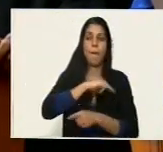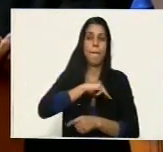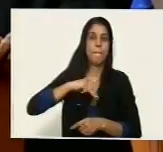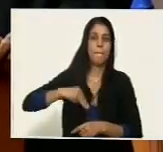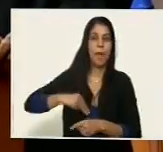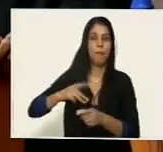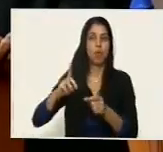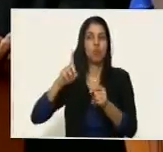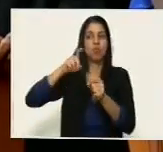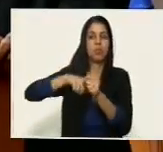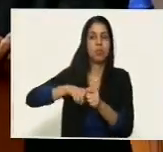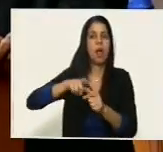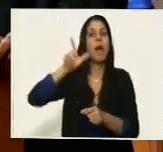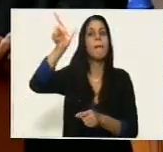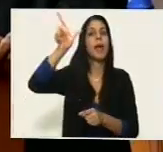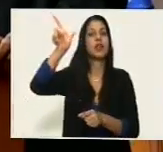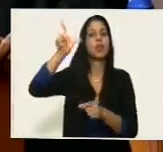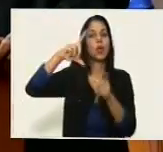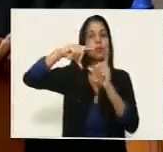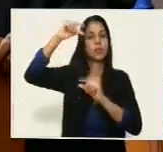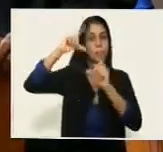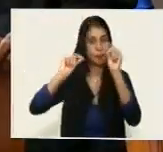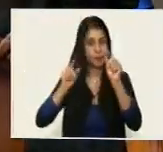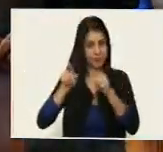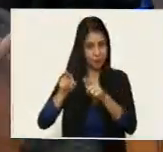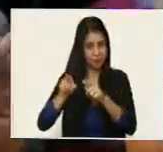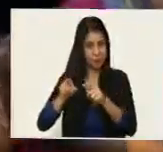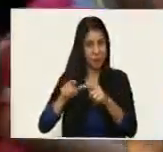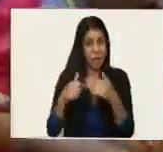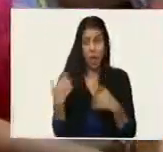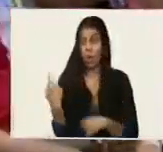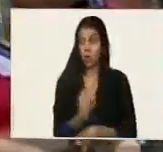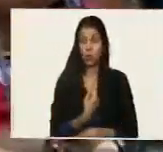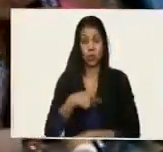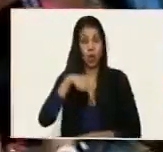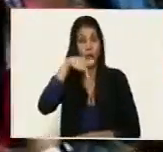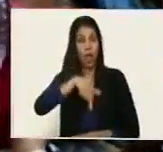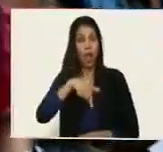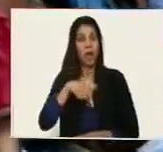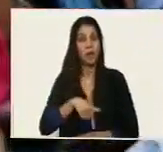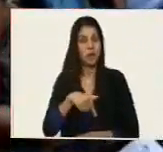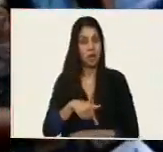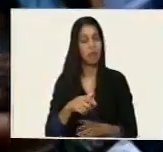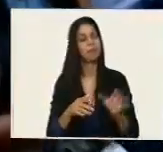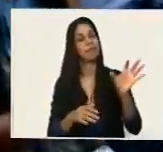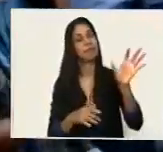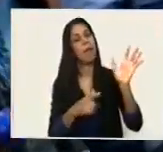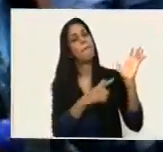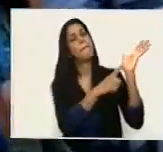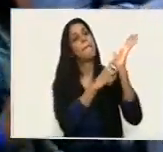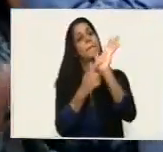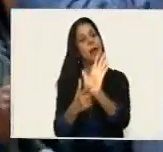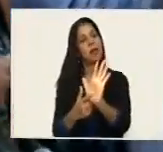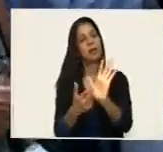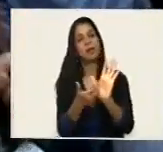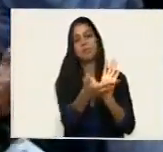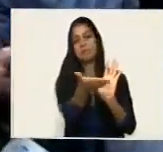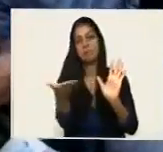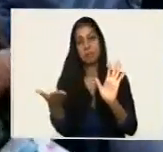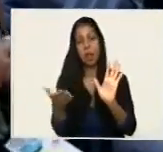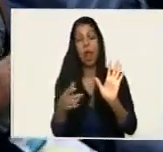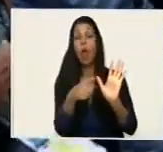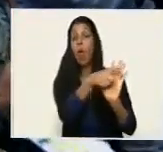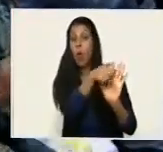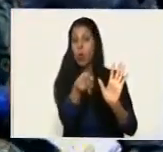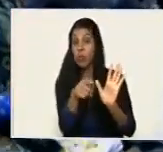Partido Socialista de Venezuela. De tal manera que estamos aquí postulando ante ustedes a un